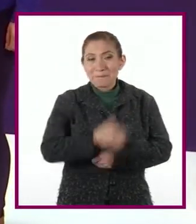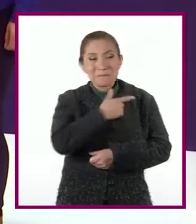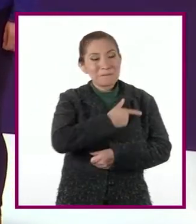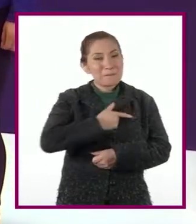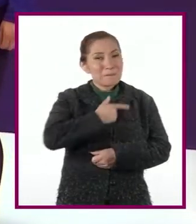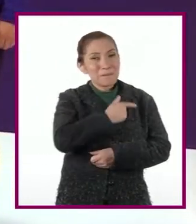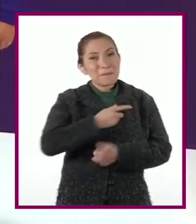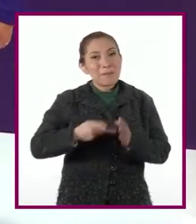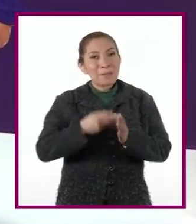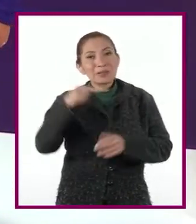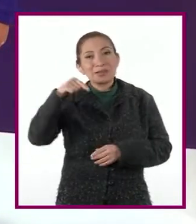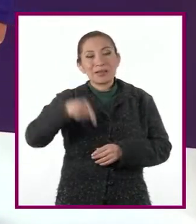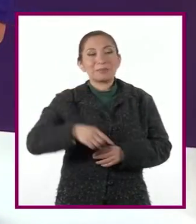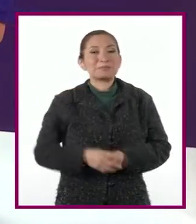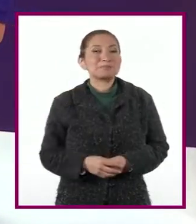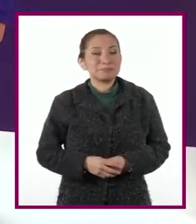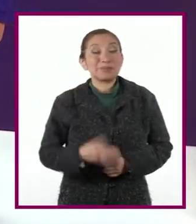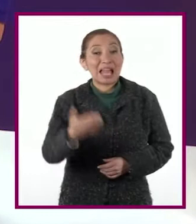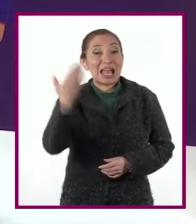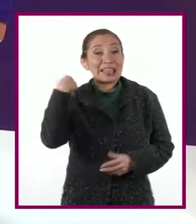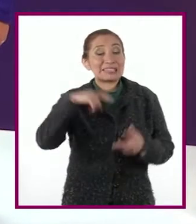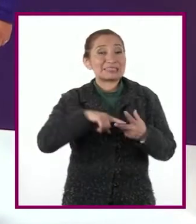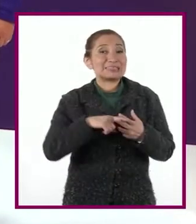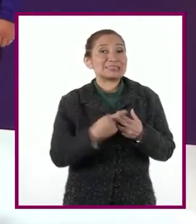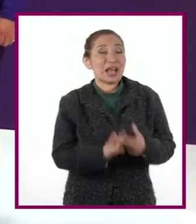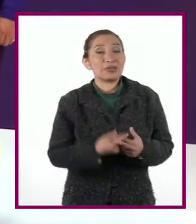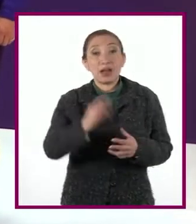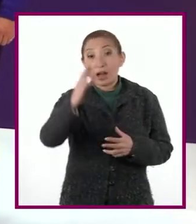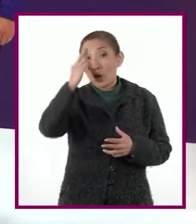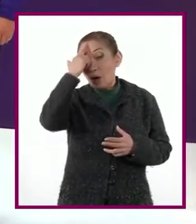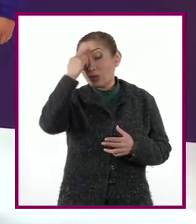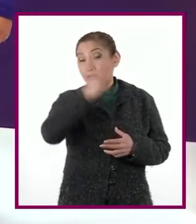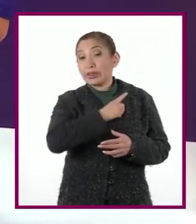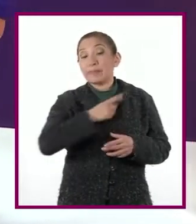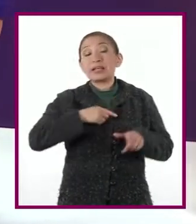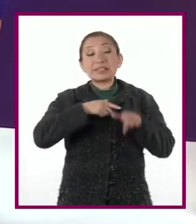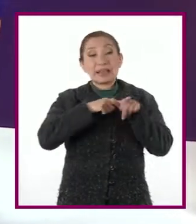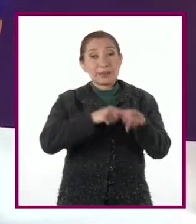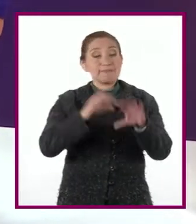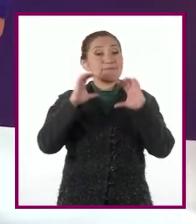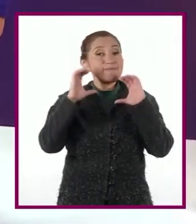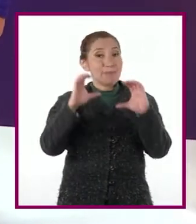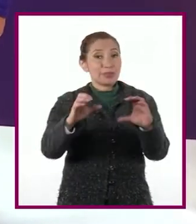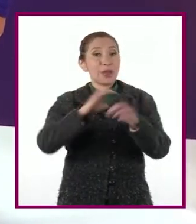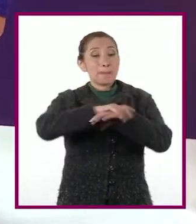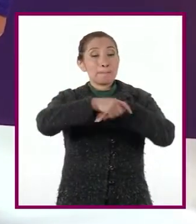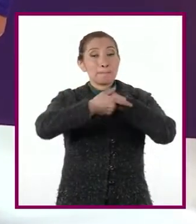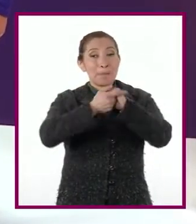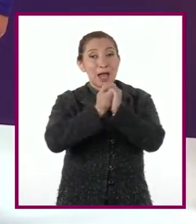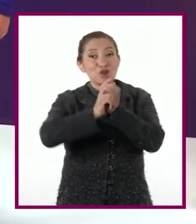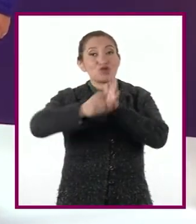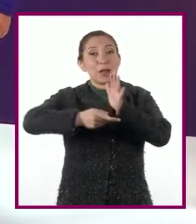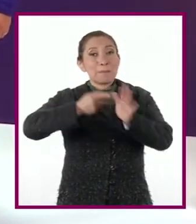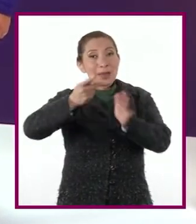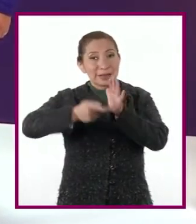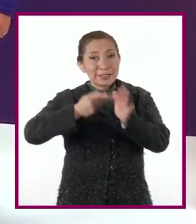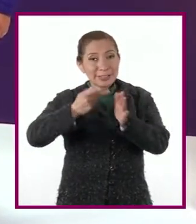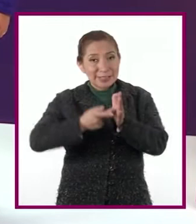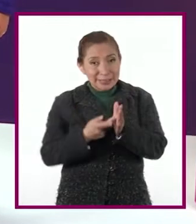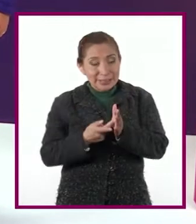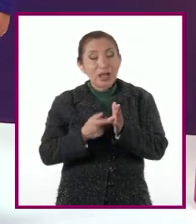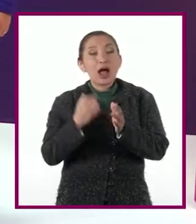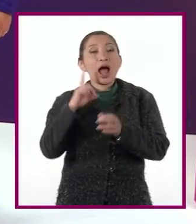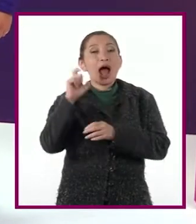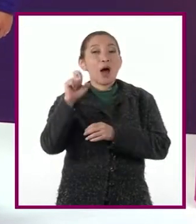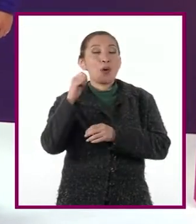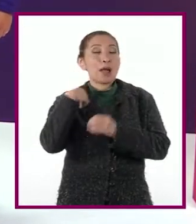gusto encontrarnos de nuevo. Antes de iniciar, les recuerdo que debemos seguir cuidándonos lavando frecuentemente nuestras manos